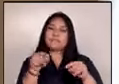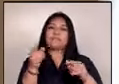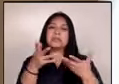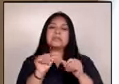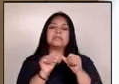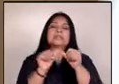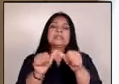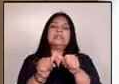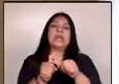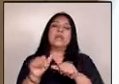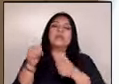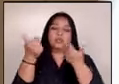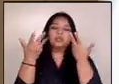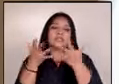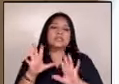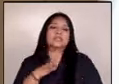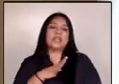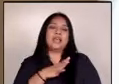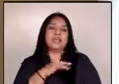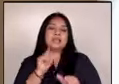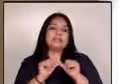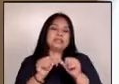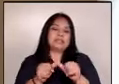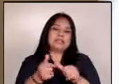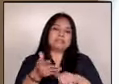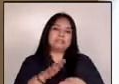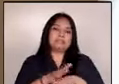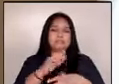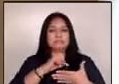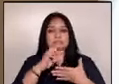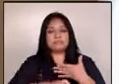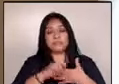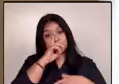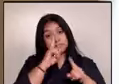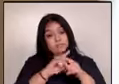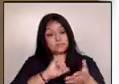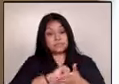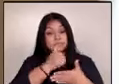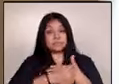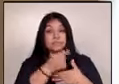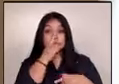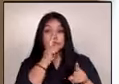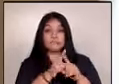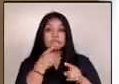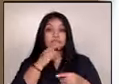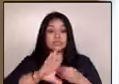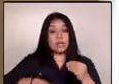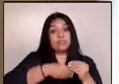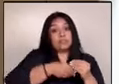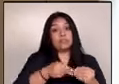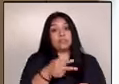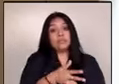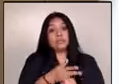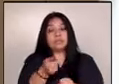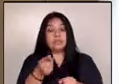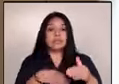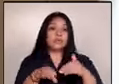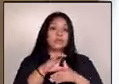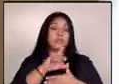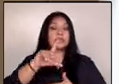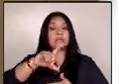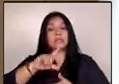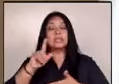existentes la agenda de seguridad enmarcada en el programa El pacto y la adhesión de Guatemala al consejo latinoamericano de